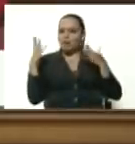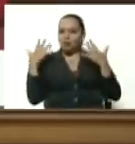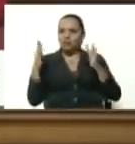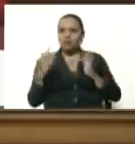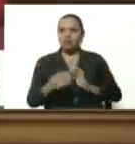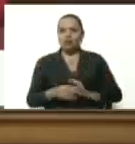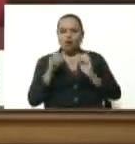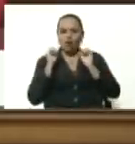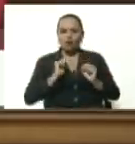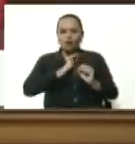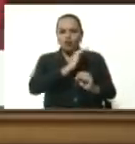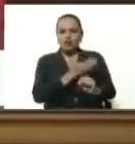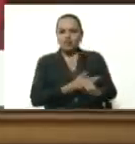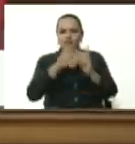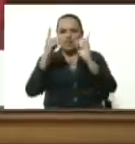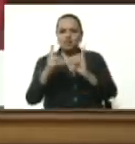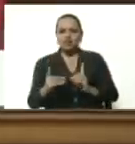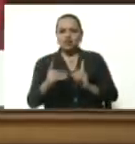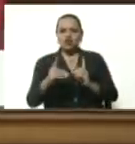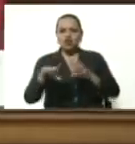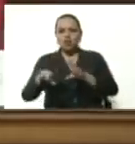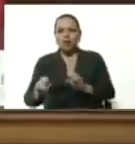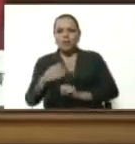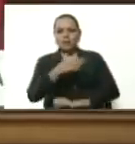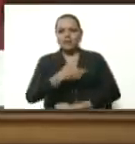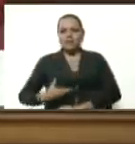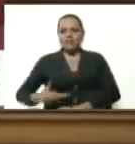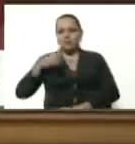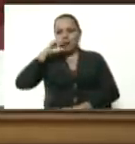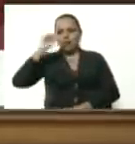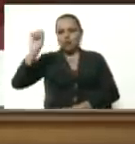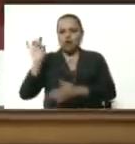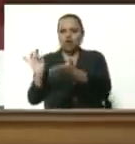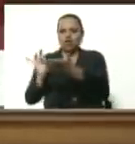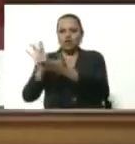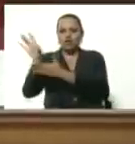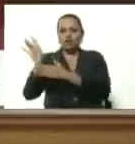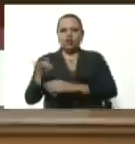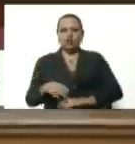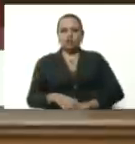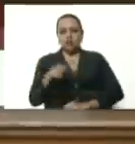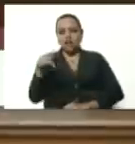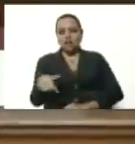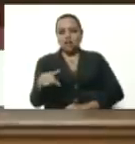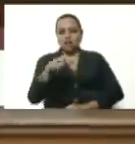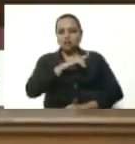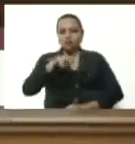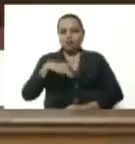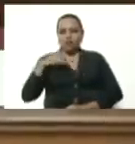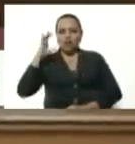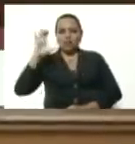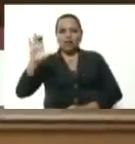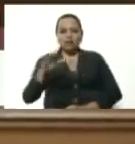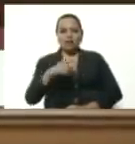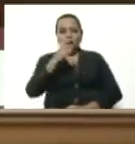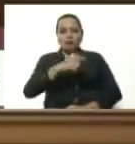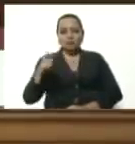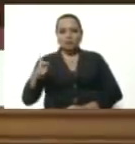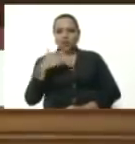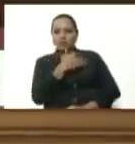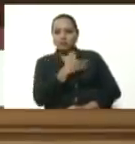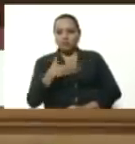con fuerza la decisión tomada por el presidente Nicolás Maduro de expulsar de aquí, de nuestra patria, a quienes se